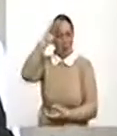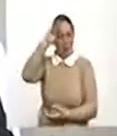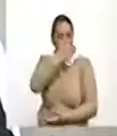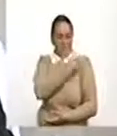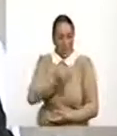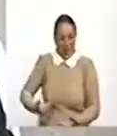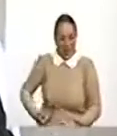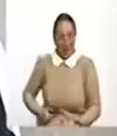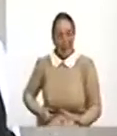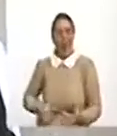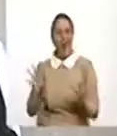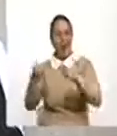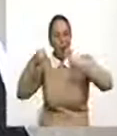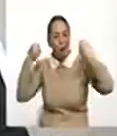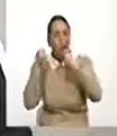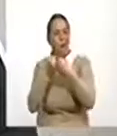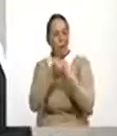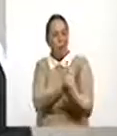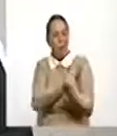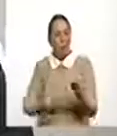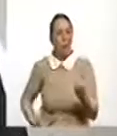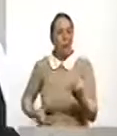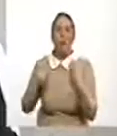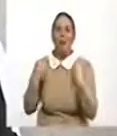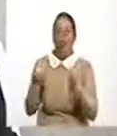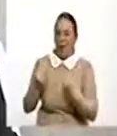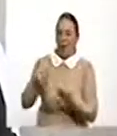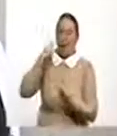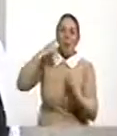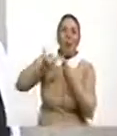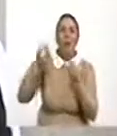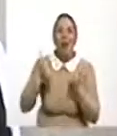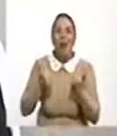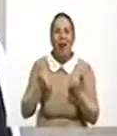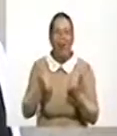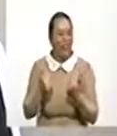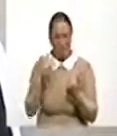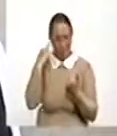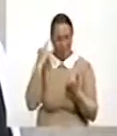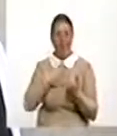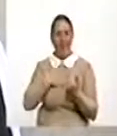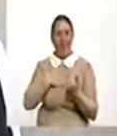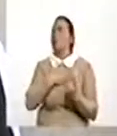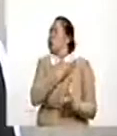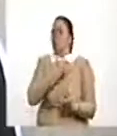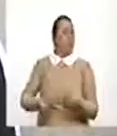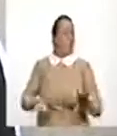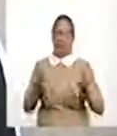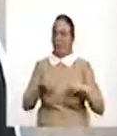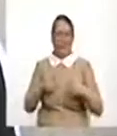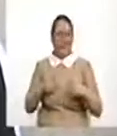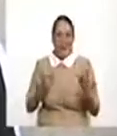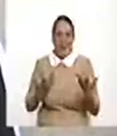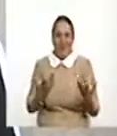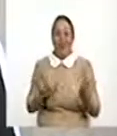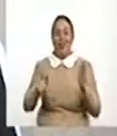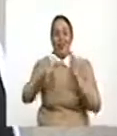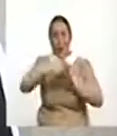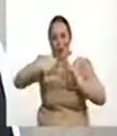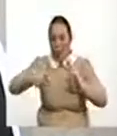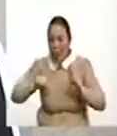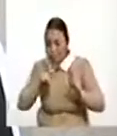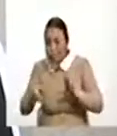con los paramilitares para ningún propósito, y eso es inaceptable, señor presidente, que vaya a quedar consagrado en la